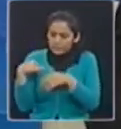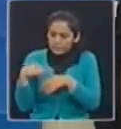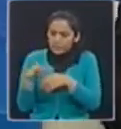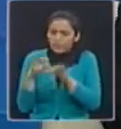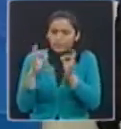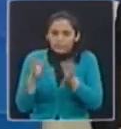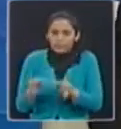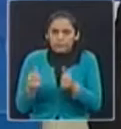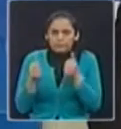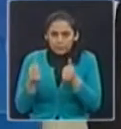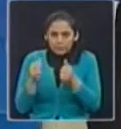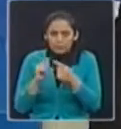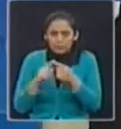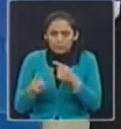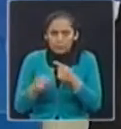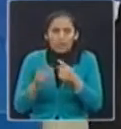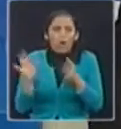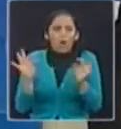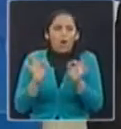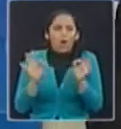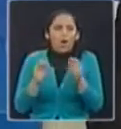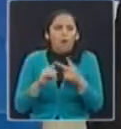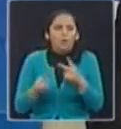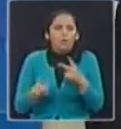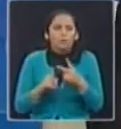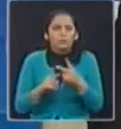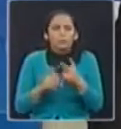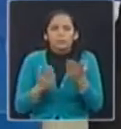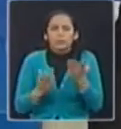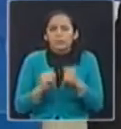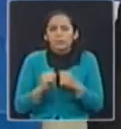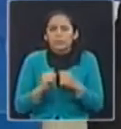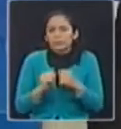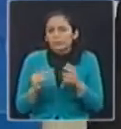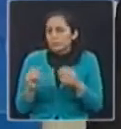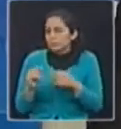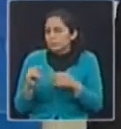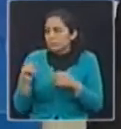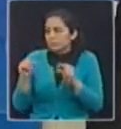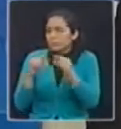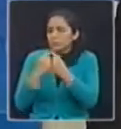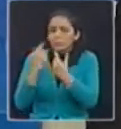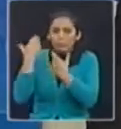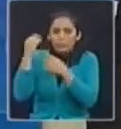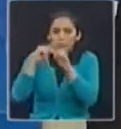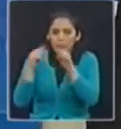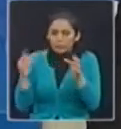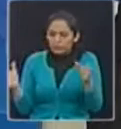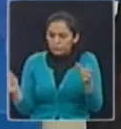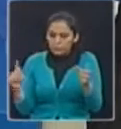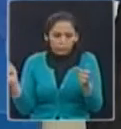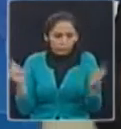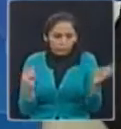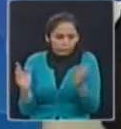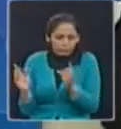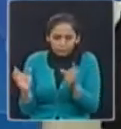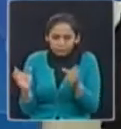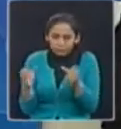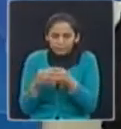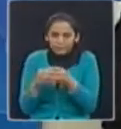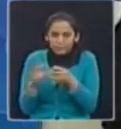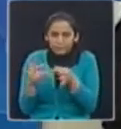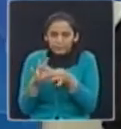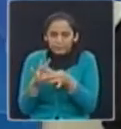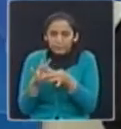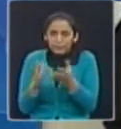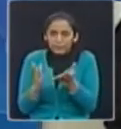entre organizaciones políticas diferentes para unos fines específicos. Pero evidentemente la posibilidad de actuar en bloque con suma creo